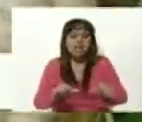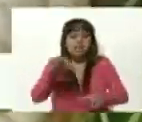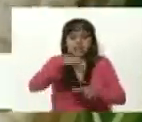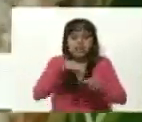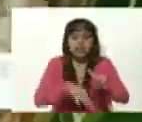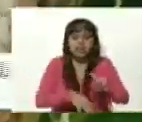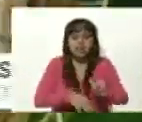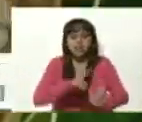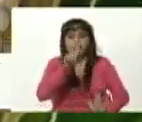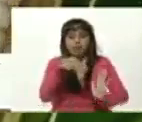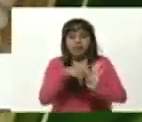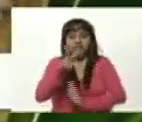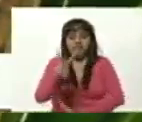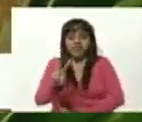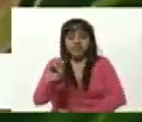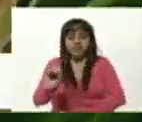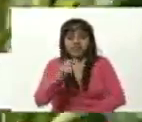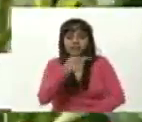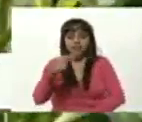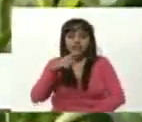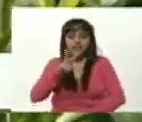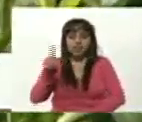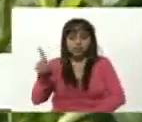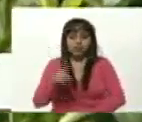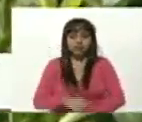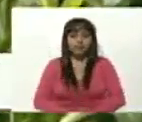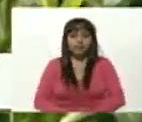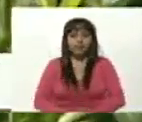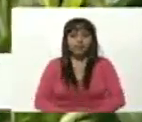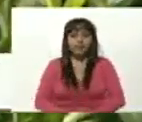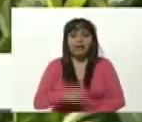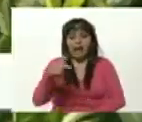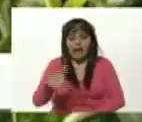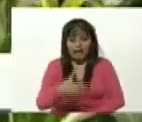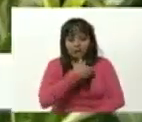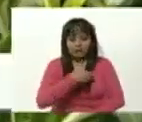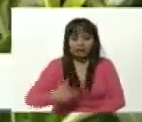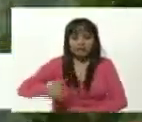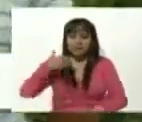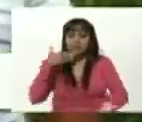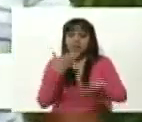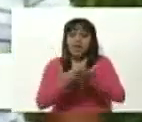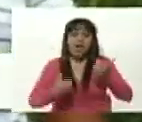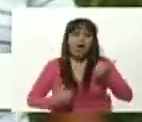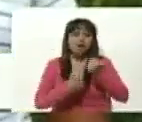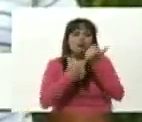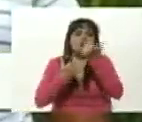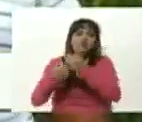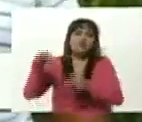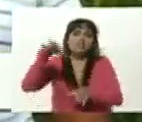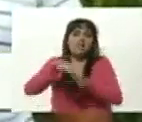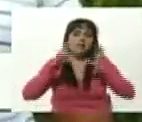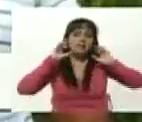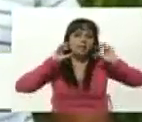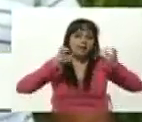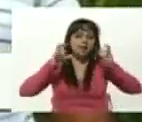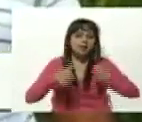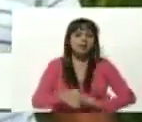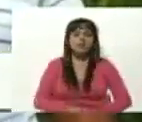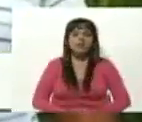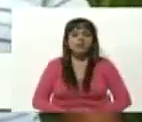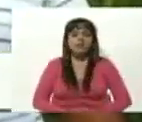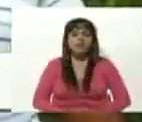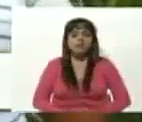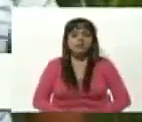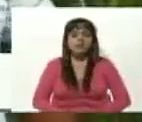del ciclo de invierno? Aquí estamos, señor presidente. Gracias por el apoyo brindado de la siembra de maíz y al ministerio por el